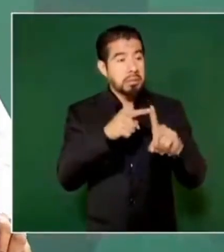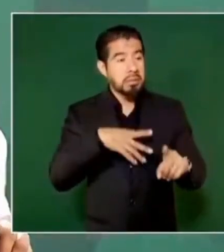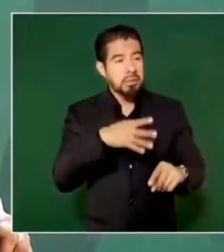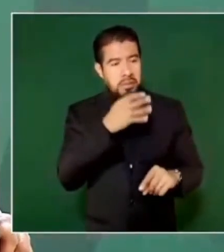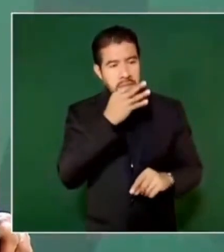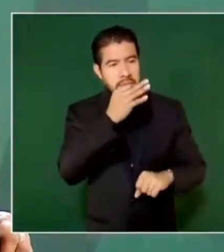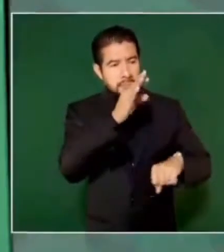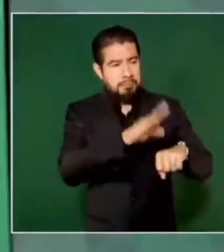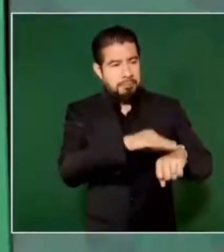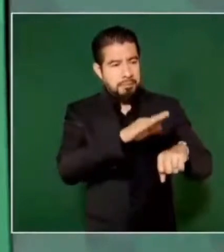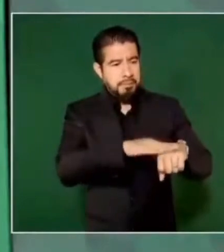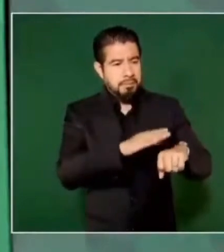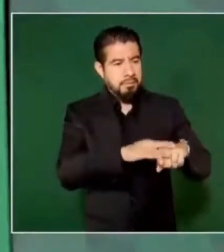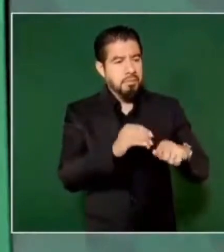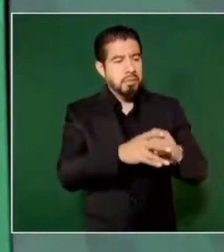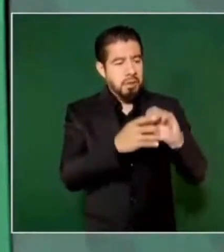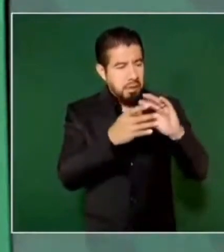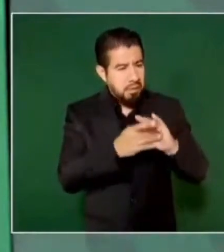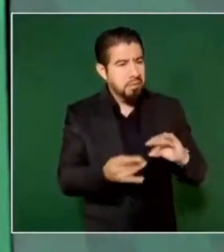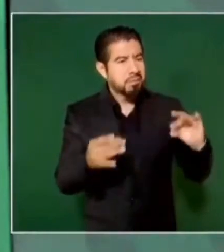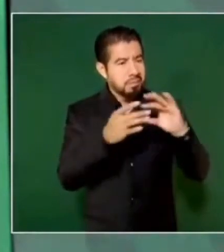vez?